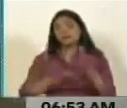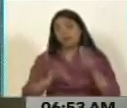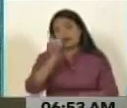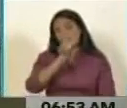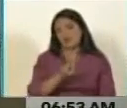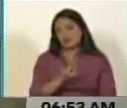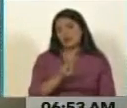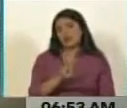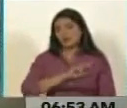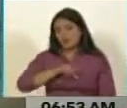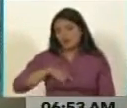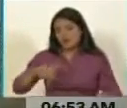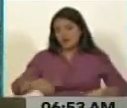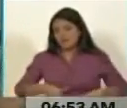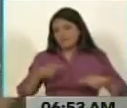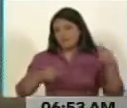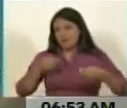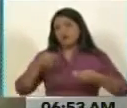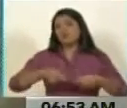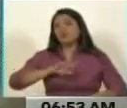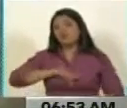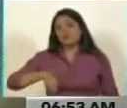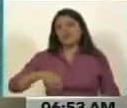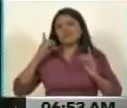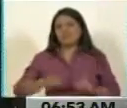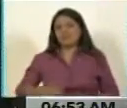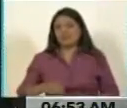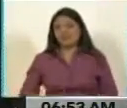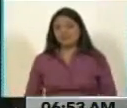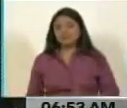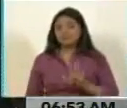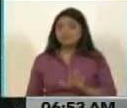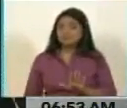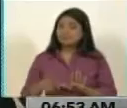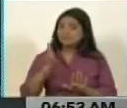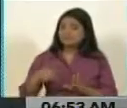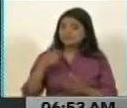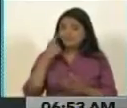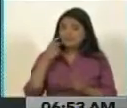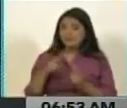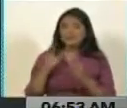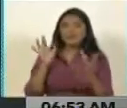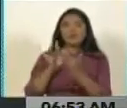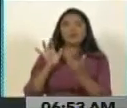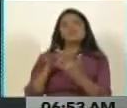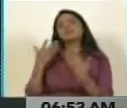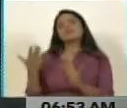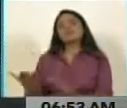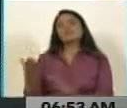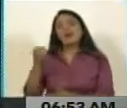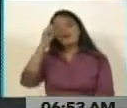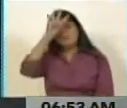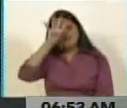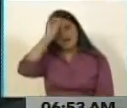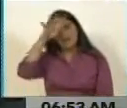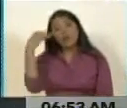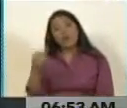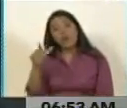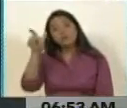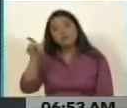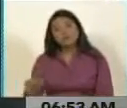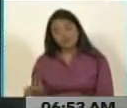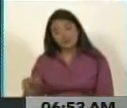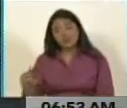está haciendo. Es que estamos decididos a que pase. Vamos a hacerlo. Vamos, Freddy, también a interactuar con nuestro compañero Barry Cartaya, que tiene otro invitado